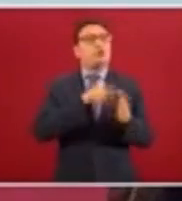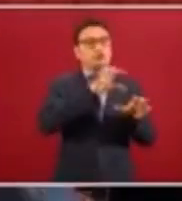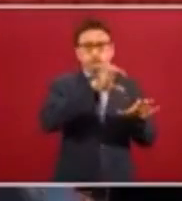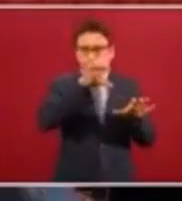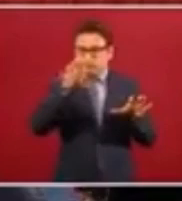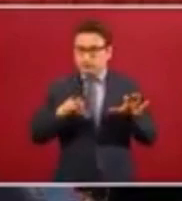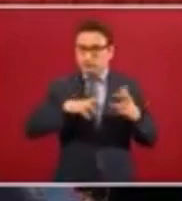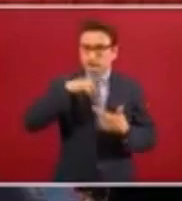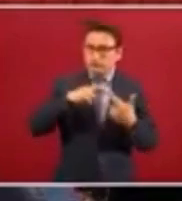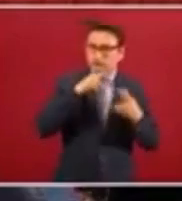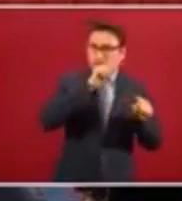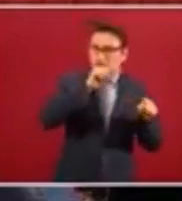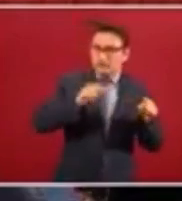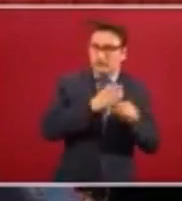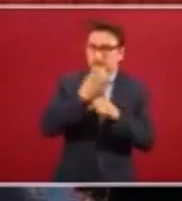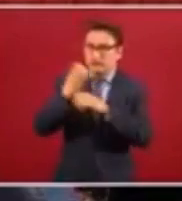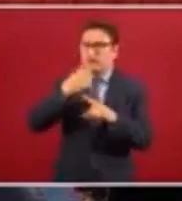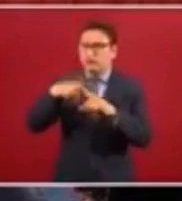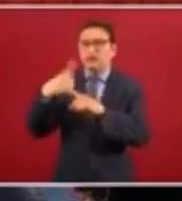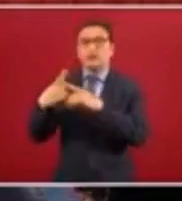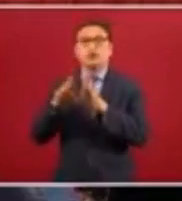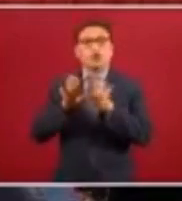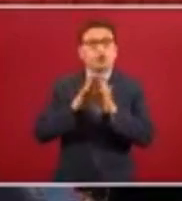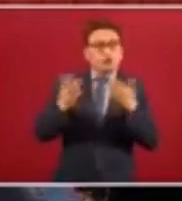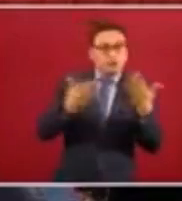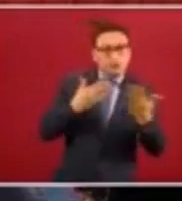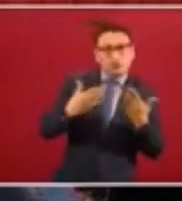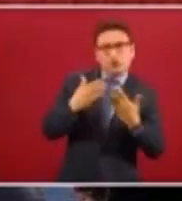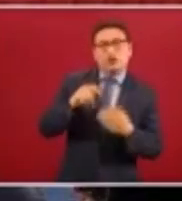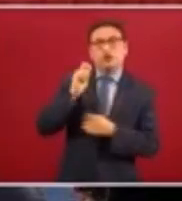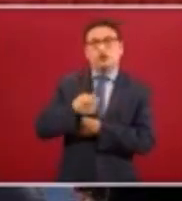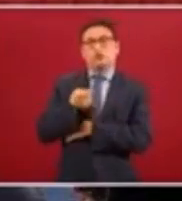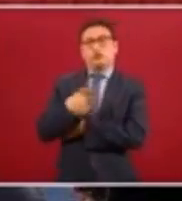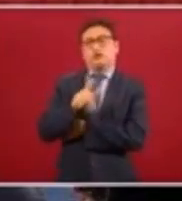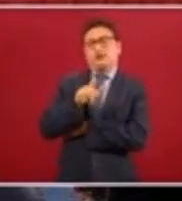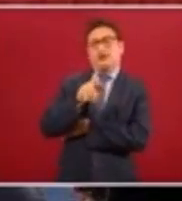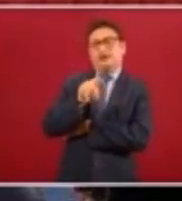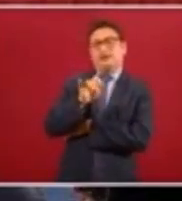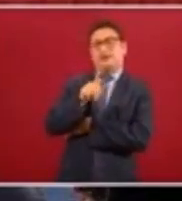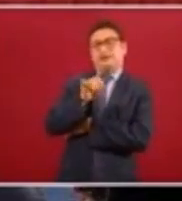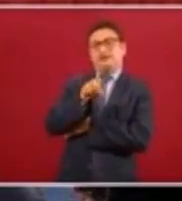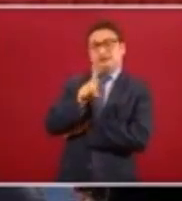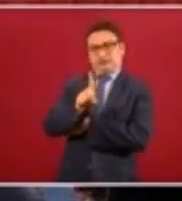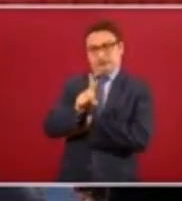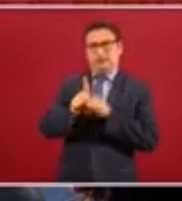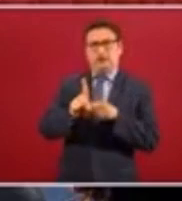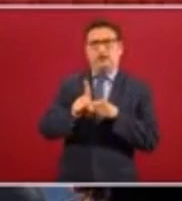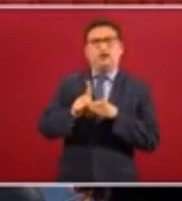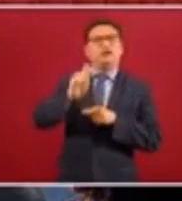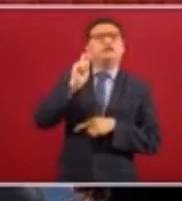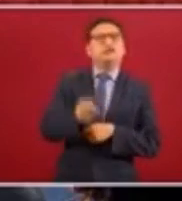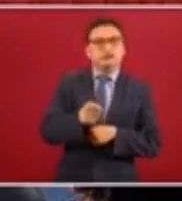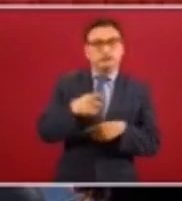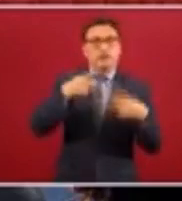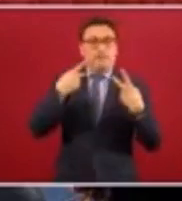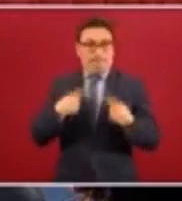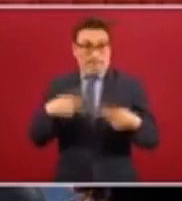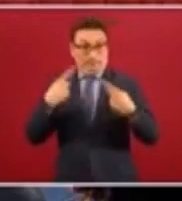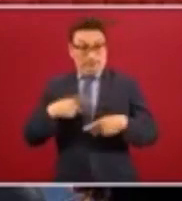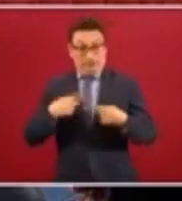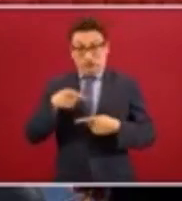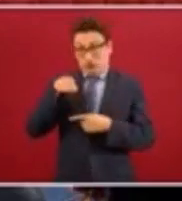federativas, necesitamos esta medida que se llama letalidad. La letalidad es el número de